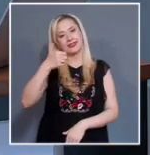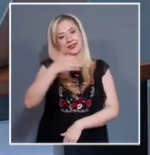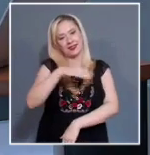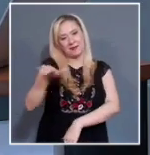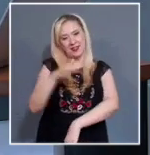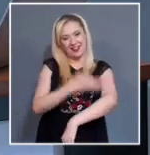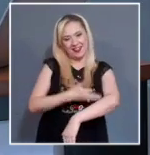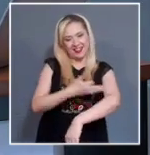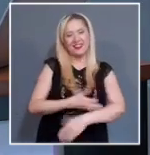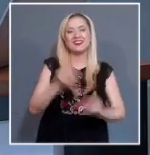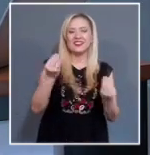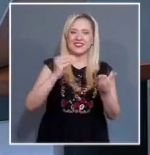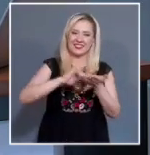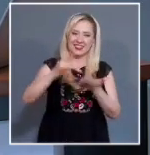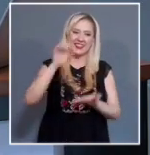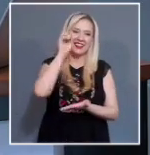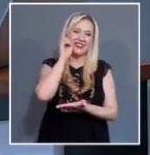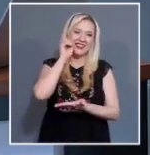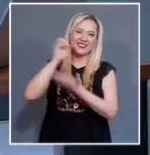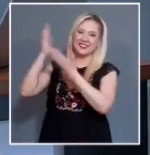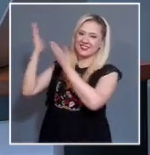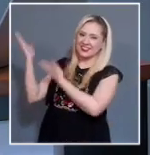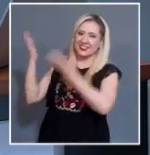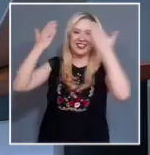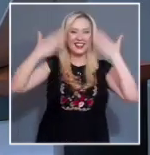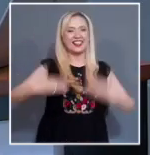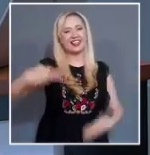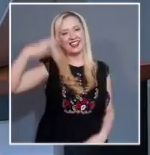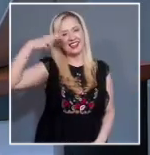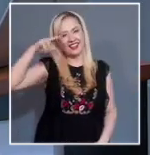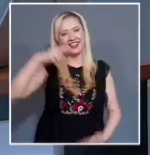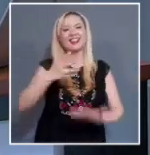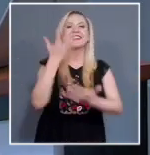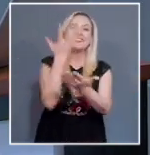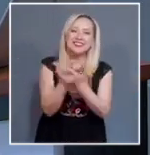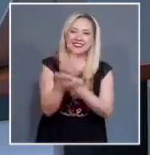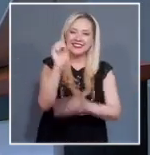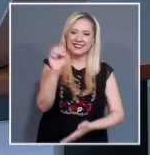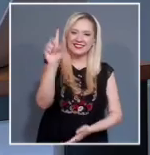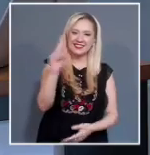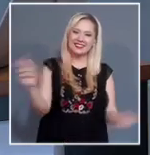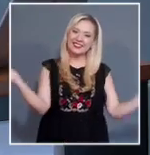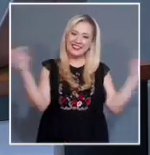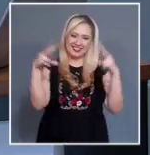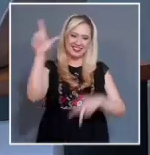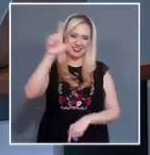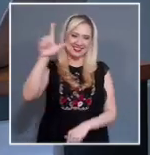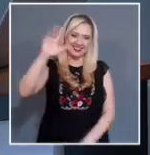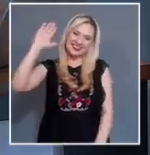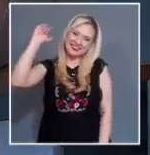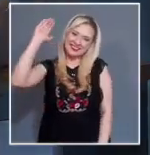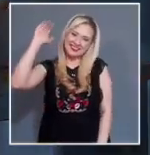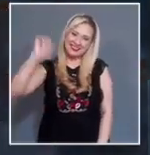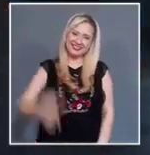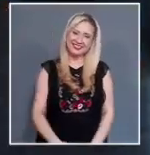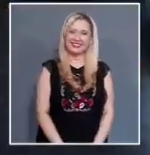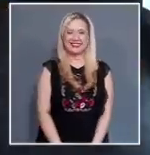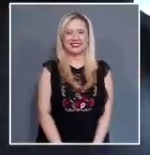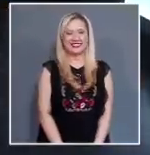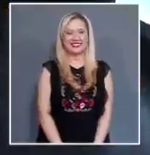Oscar González, que tenga un excelente inicio de fin de semana. Nos vemos en la próxima. Muchas gracias.